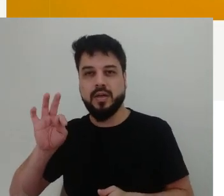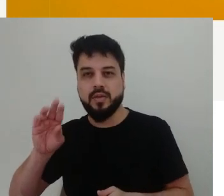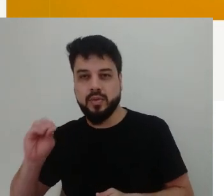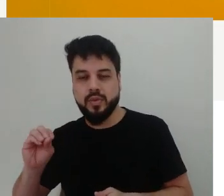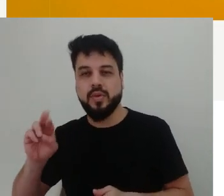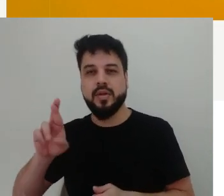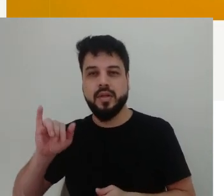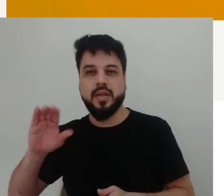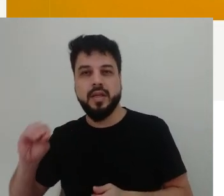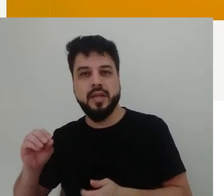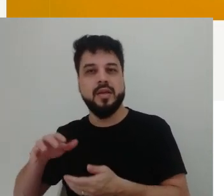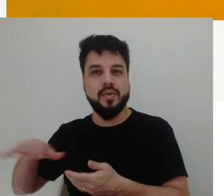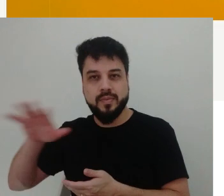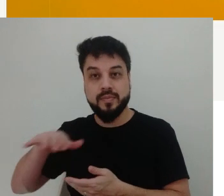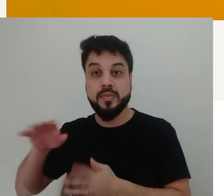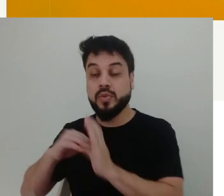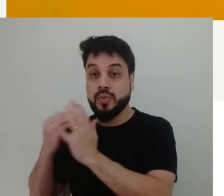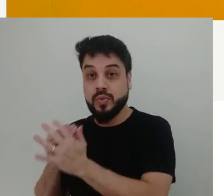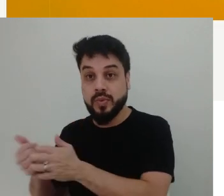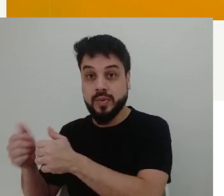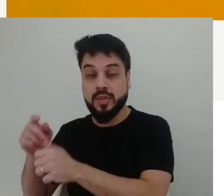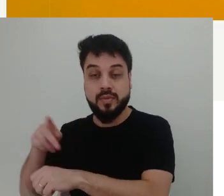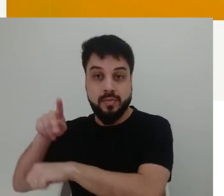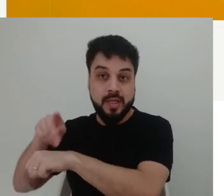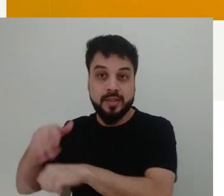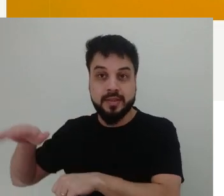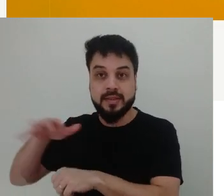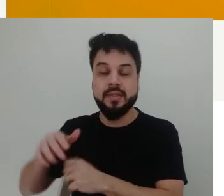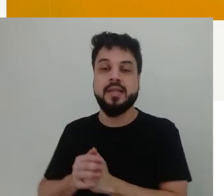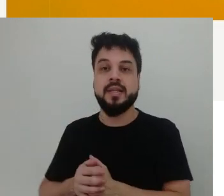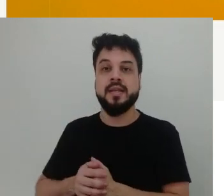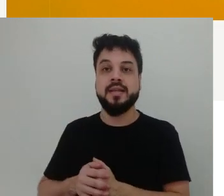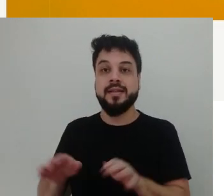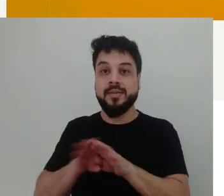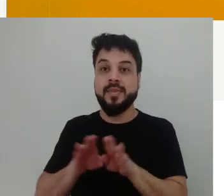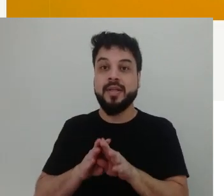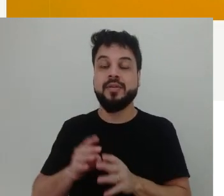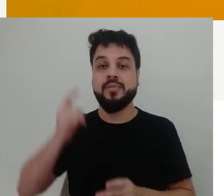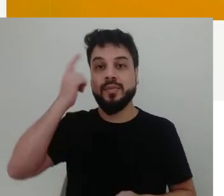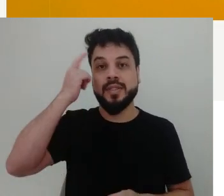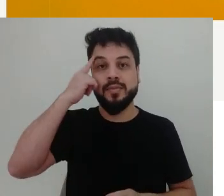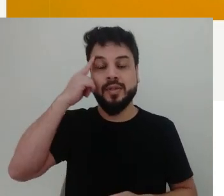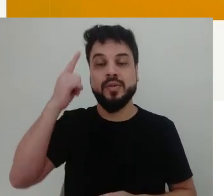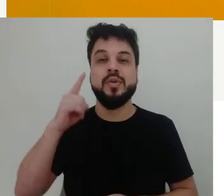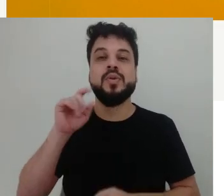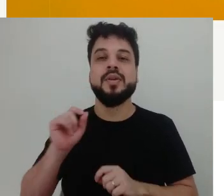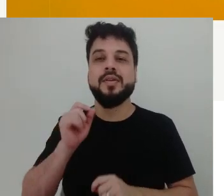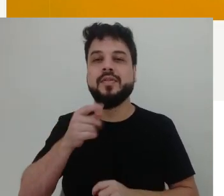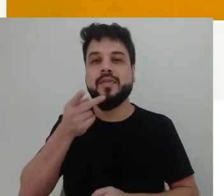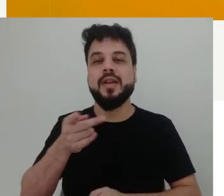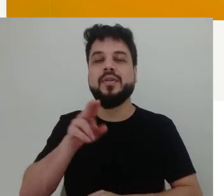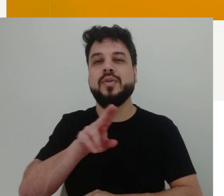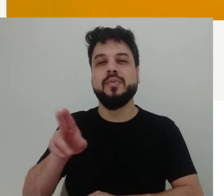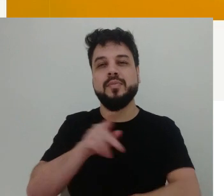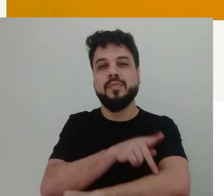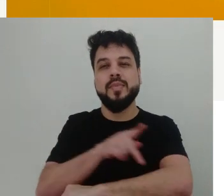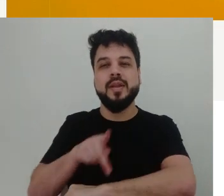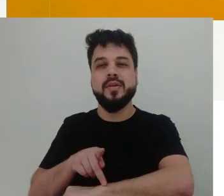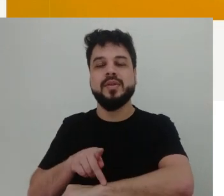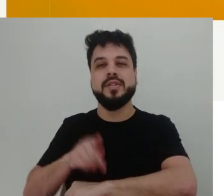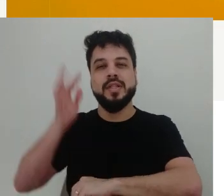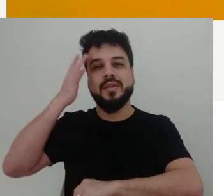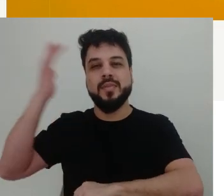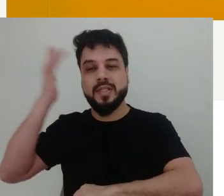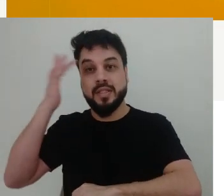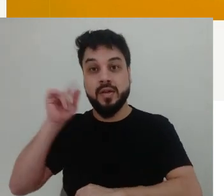queremos proponer. Nada, con eso los dejo. Gracias nuevamente. Nossa, temos temas para próximas lives já